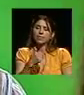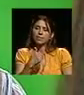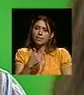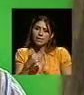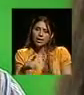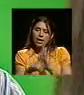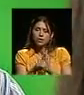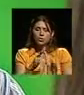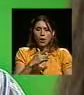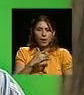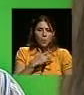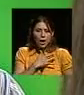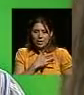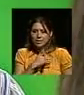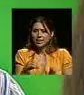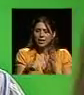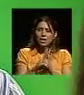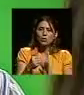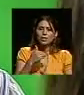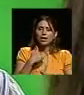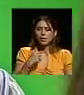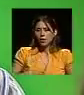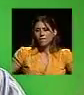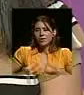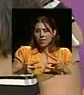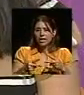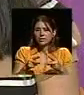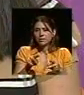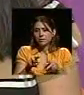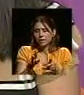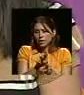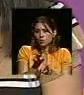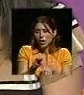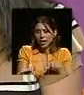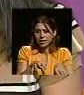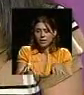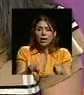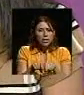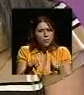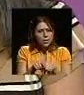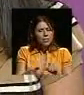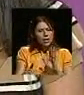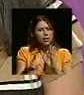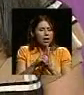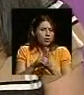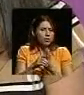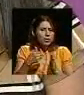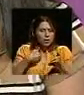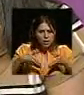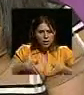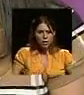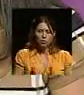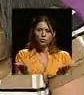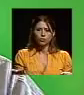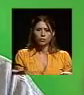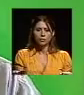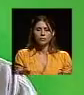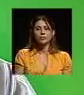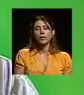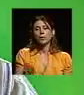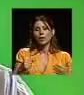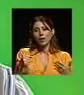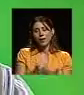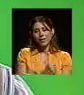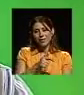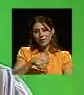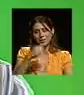el derecho a tener una vida sexual activa y, ¿por qué no, en algunas situaciones, el derecho a ser padre o a ser madre? Bien, Viviana,